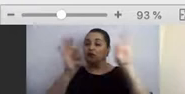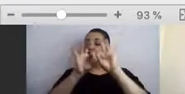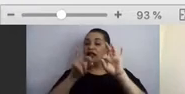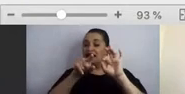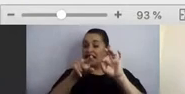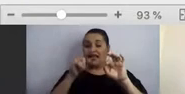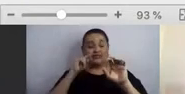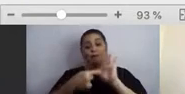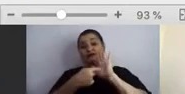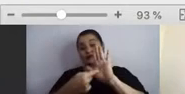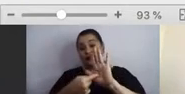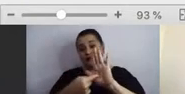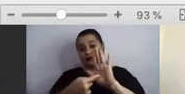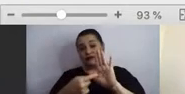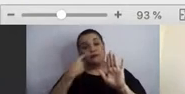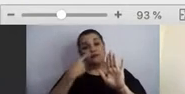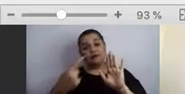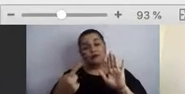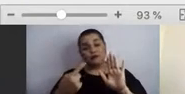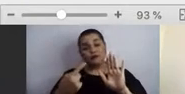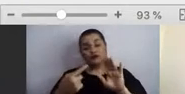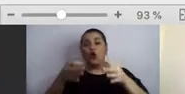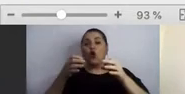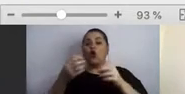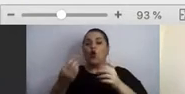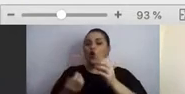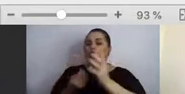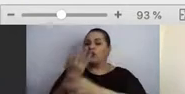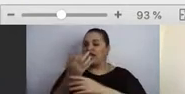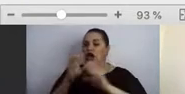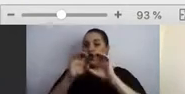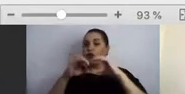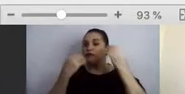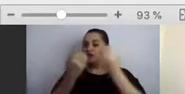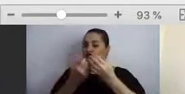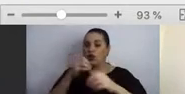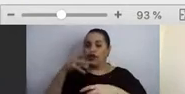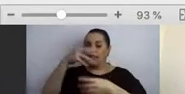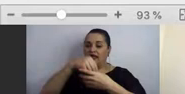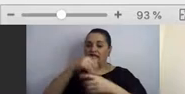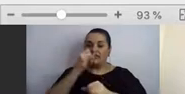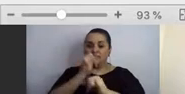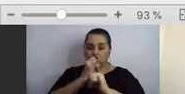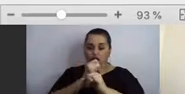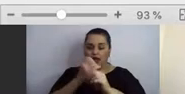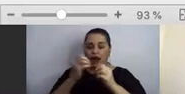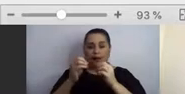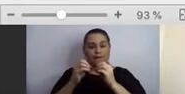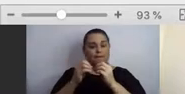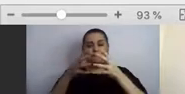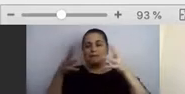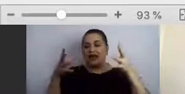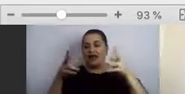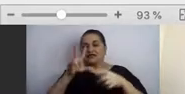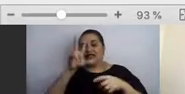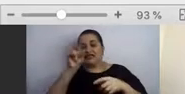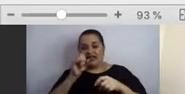diapositiva presentamos, bueno, el origen de la Comisión Interinstitucional, conformada por más de 30 instituciones